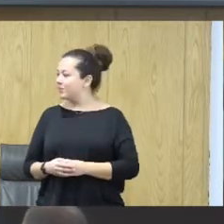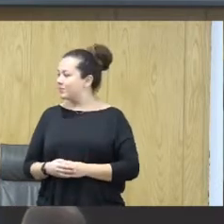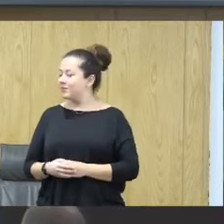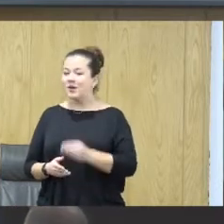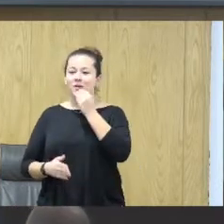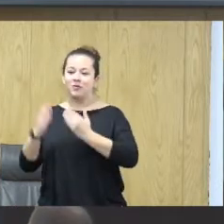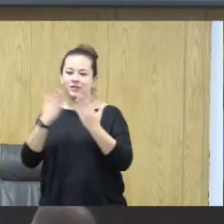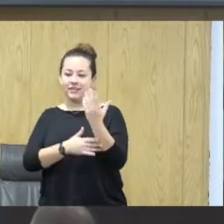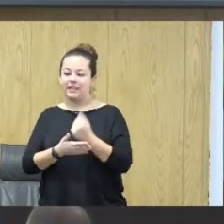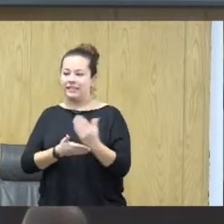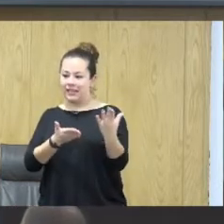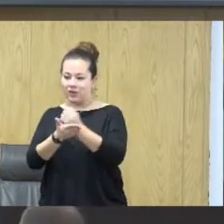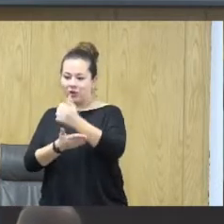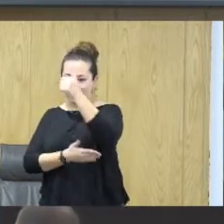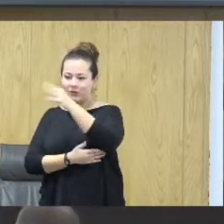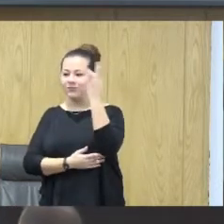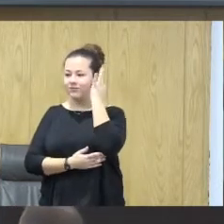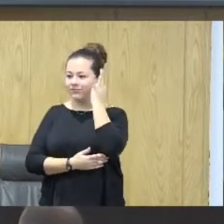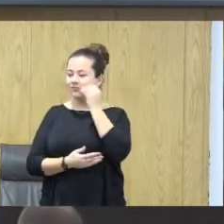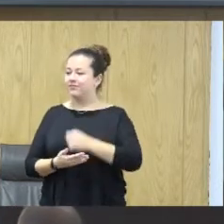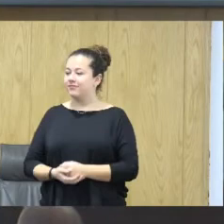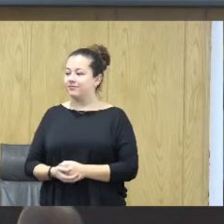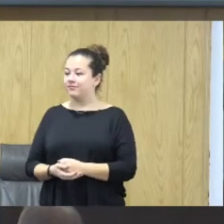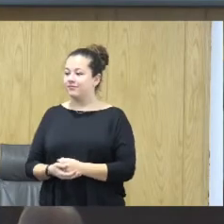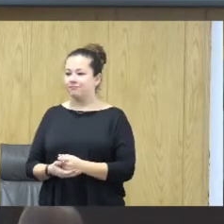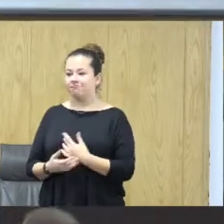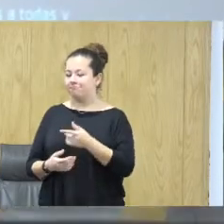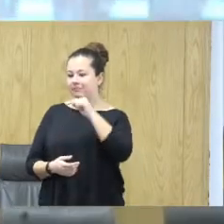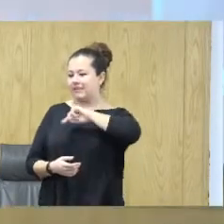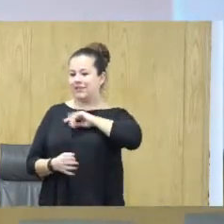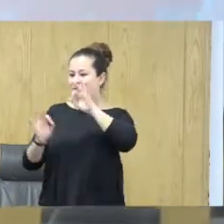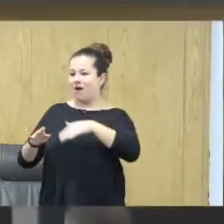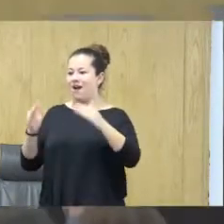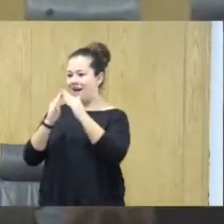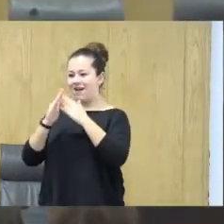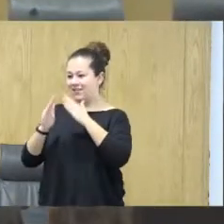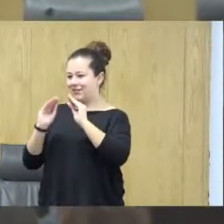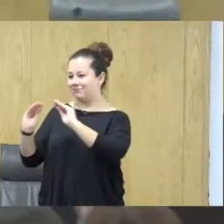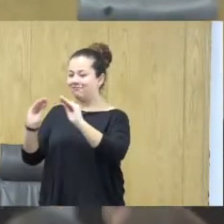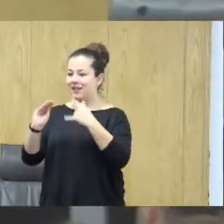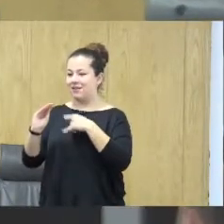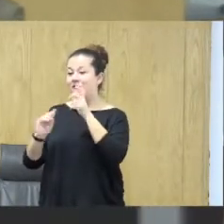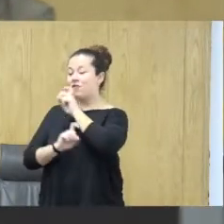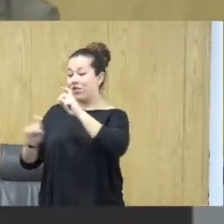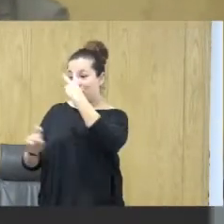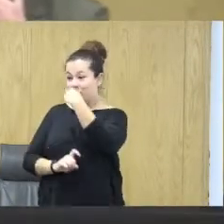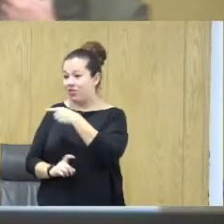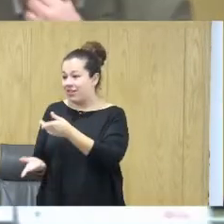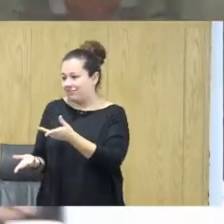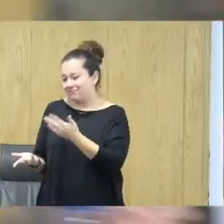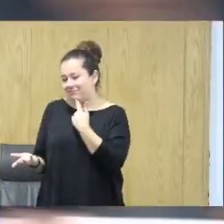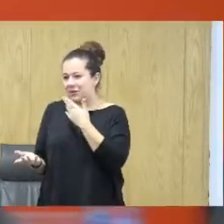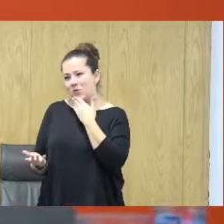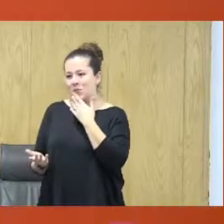Sí, buenos días a todas y a todos. Siéntanse como en su casa, la Fundación 11, que es la